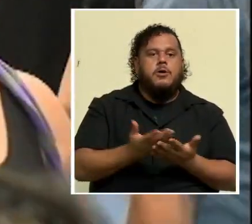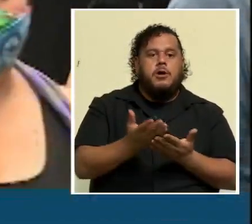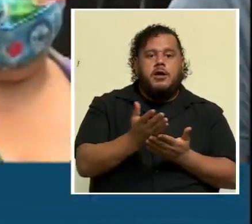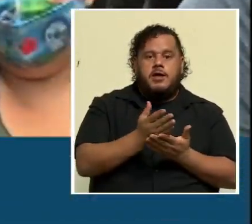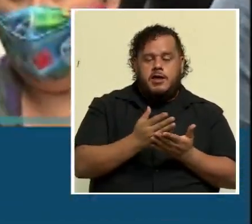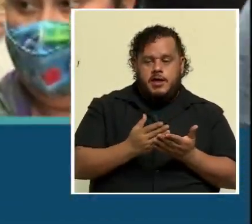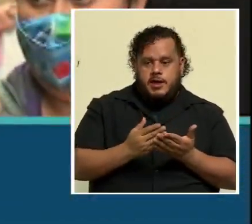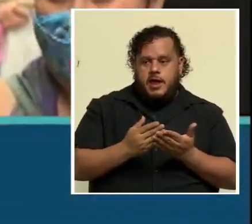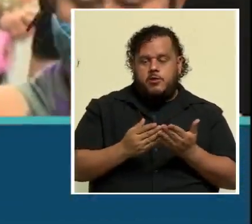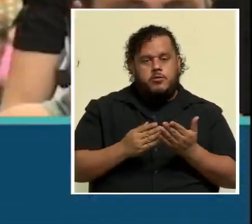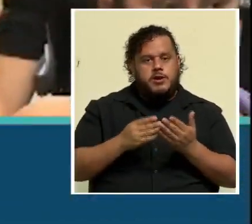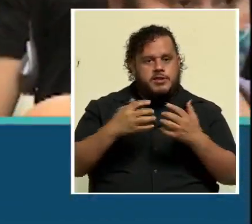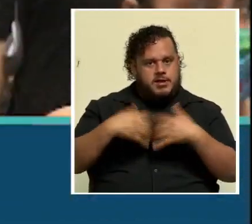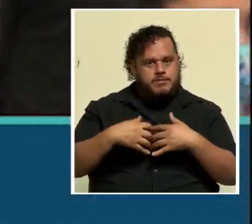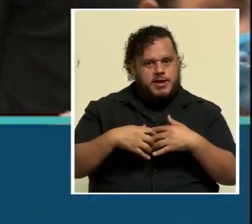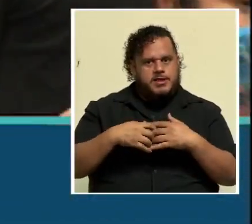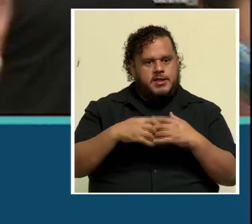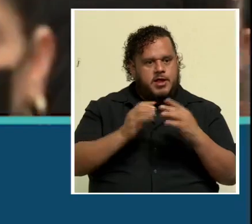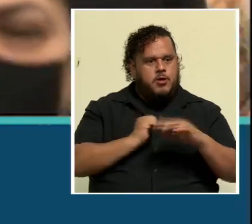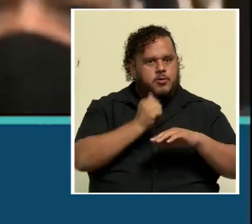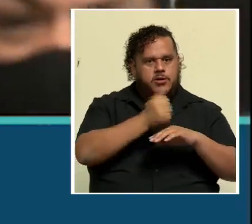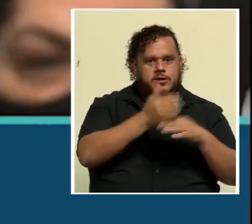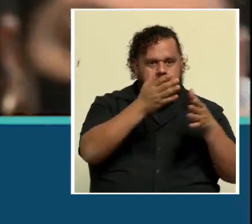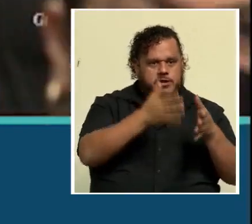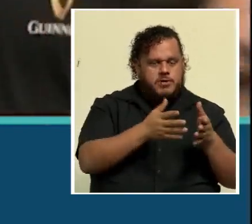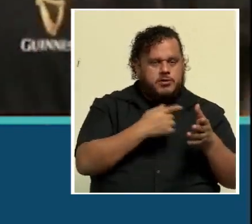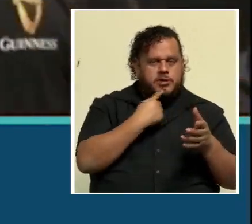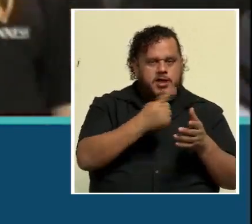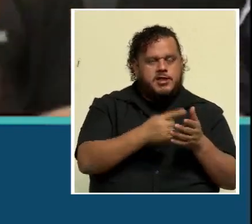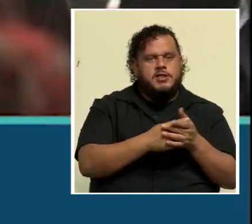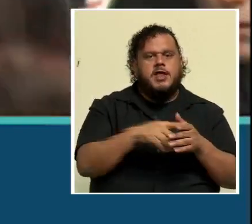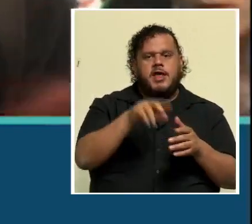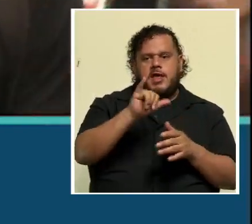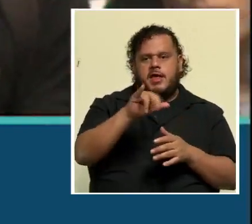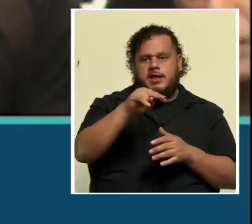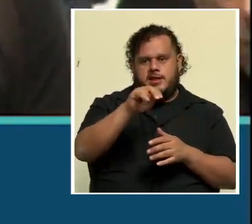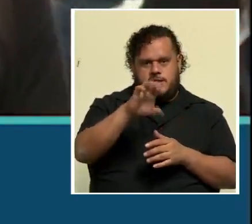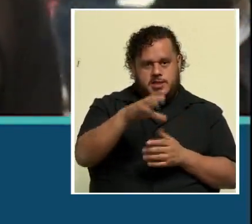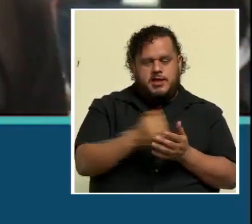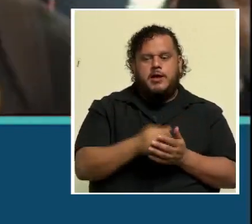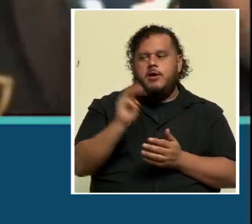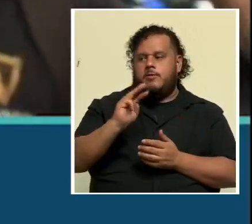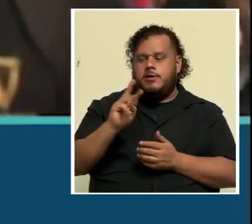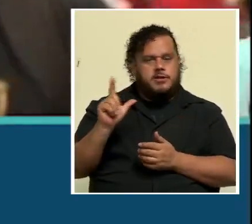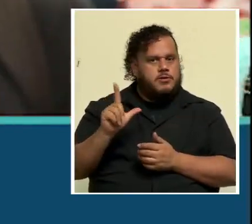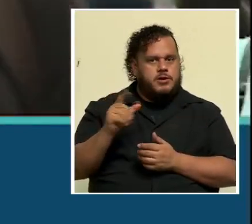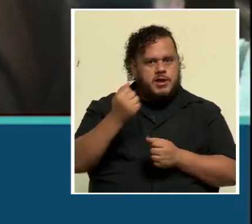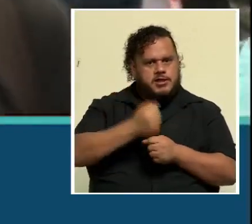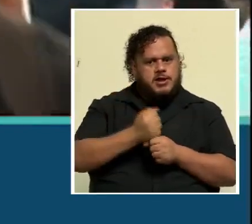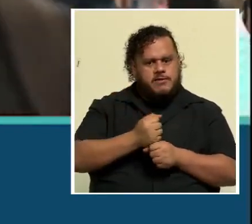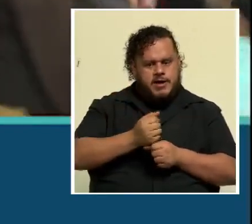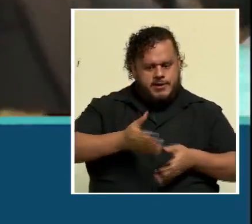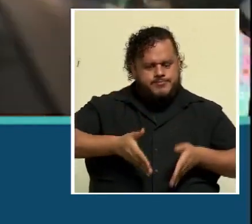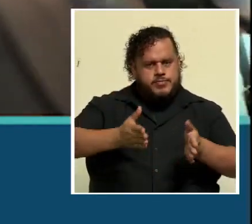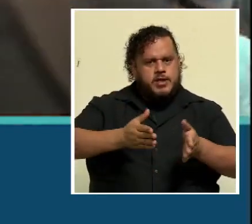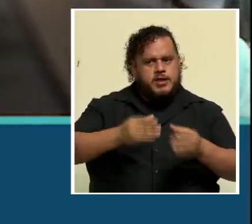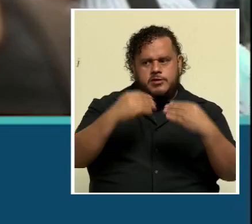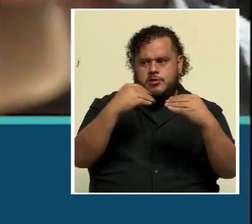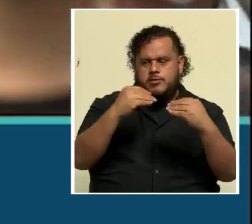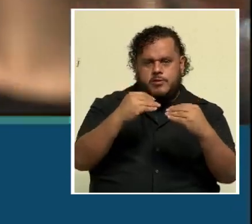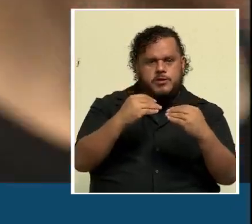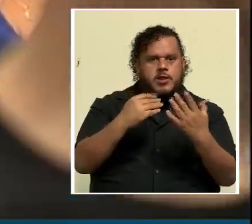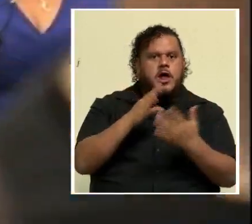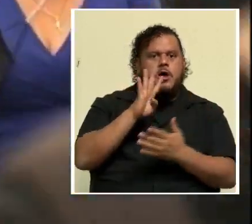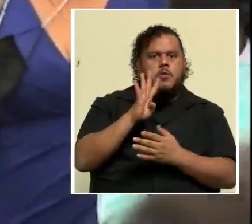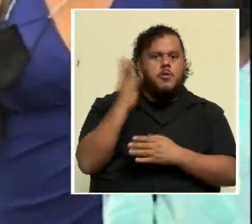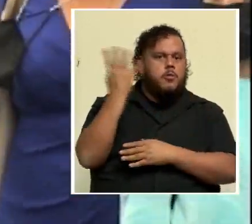y Establecimiento que registra el Instituto Nacional de Estadística y Censo. Walter Loría trabaja en las calles como vendedor ambulante 4